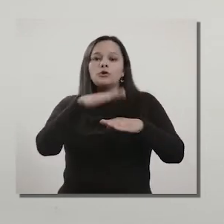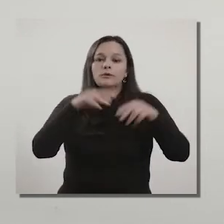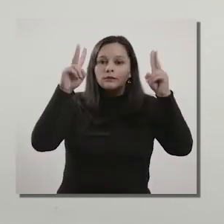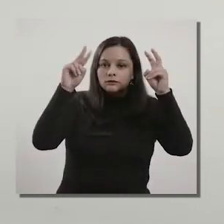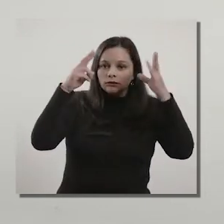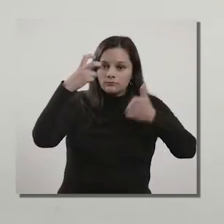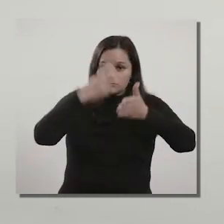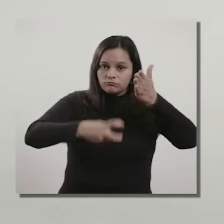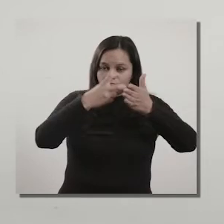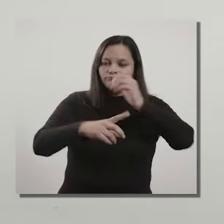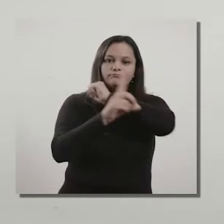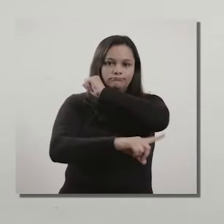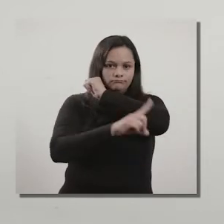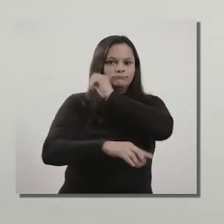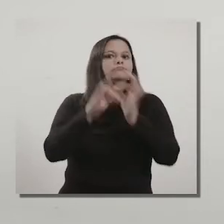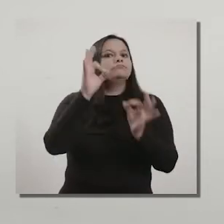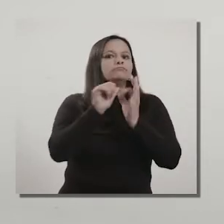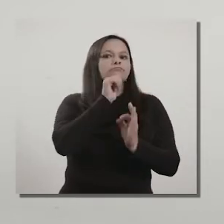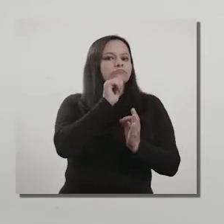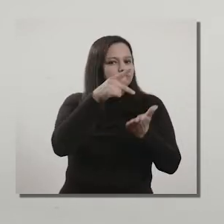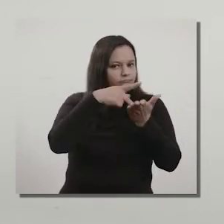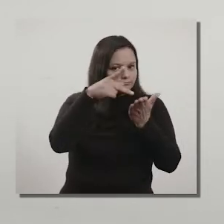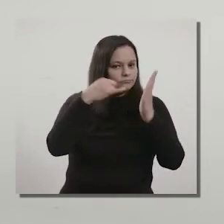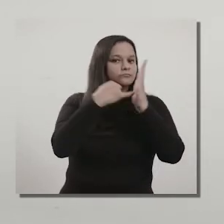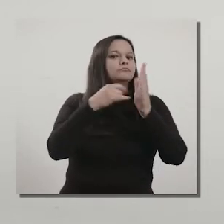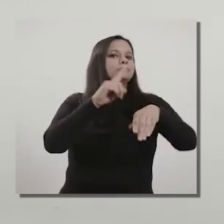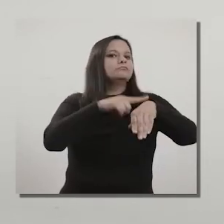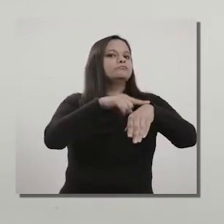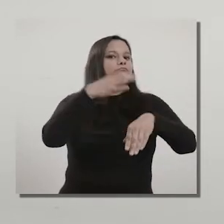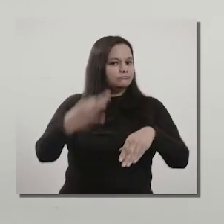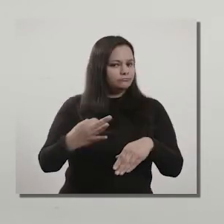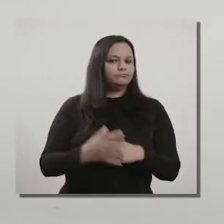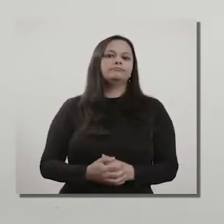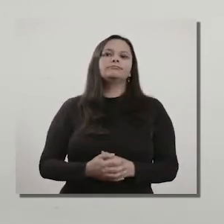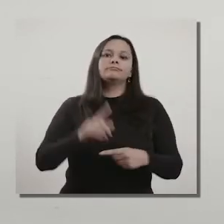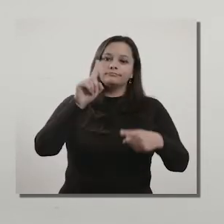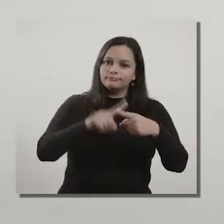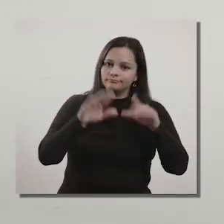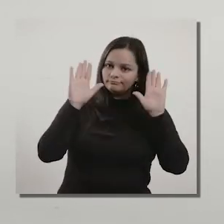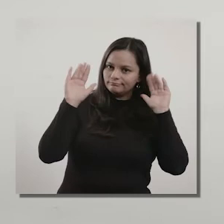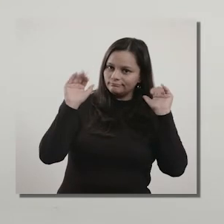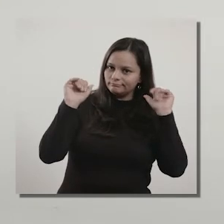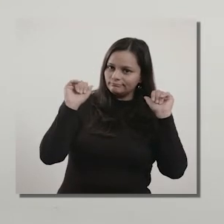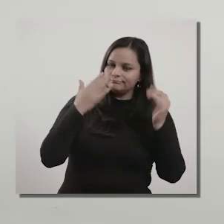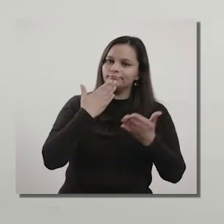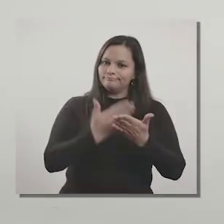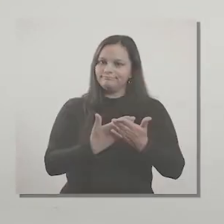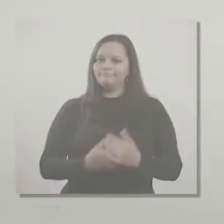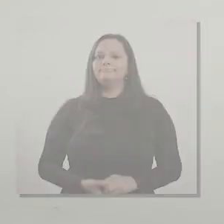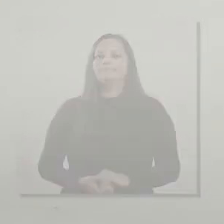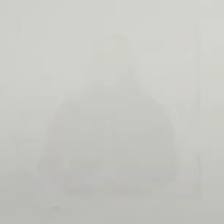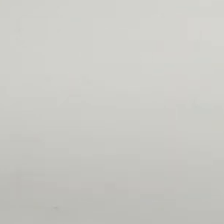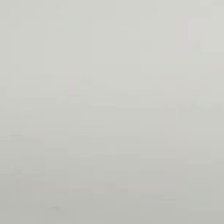de las sanciones que nos pueden aplicar si no pagamos los impuestos en el plazo y en la forma que corresponde. Hasta entonces. Gracias por tu